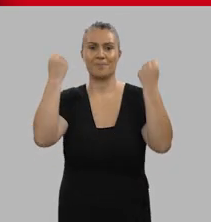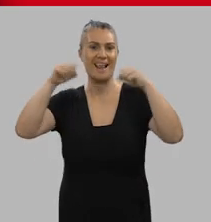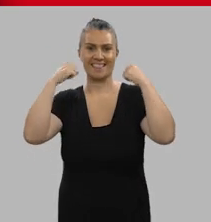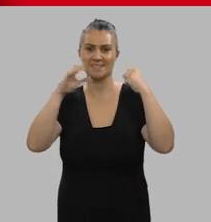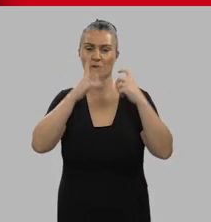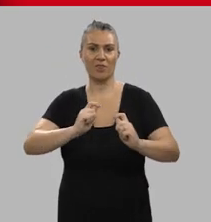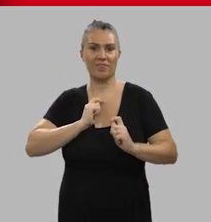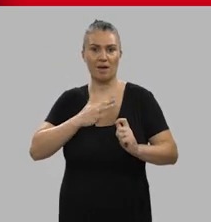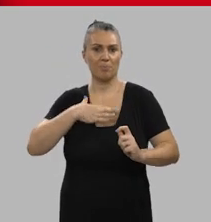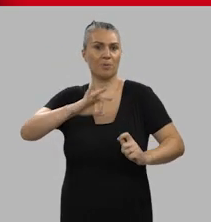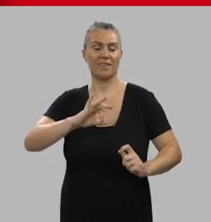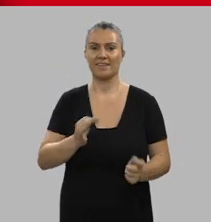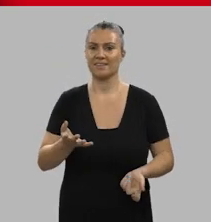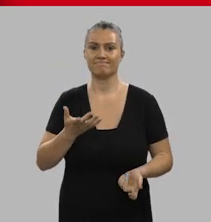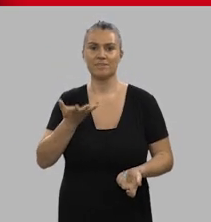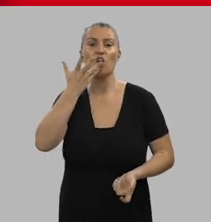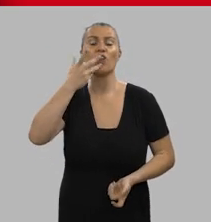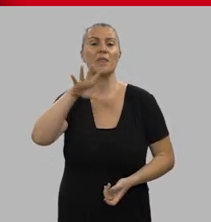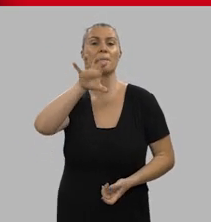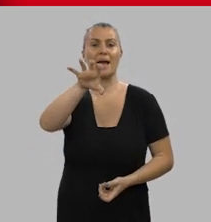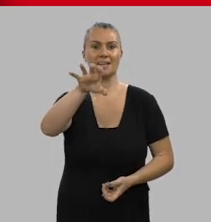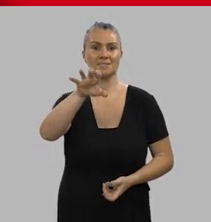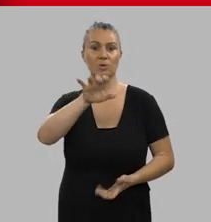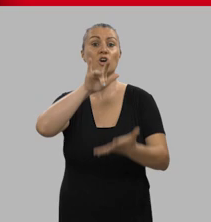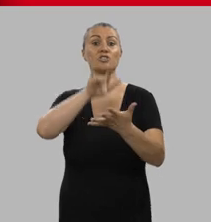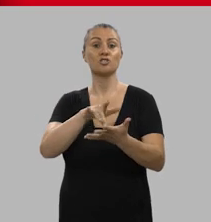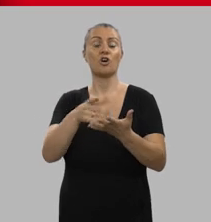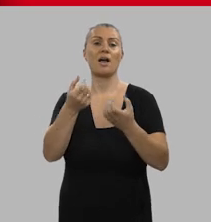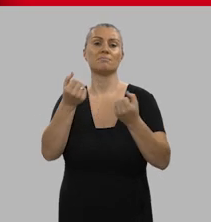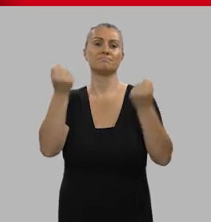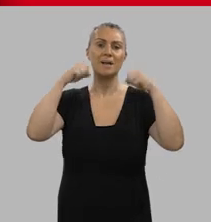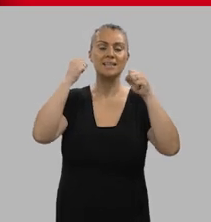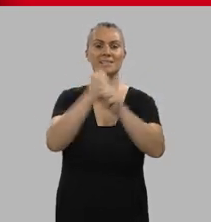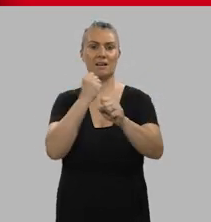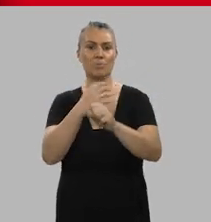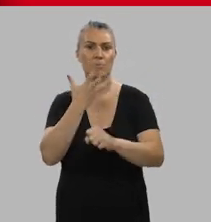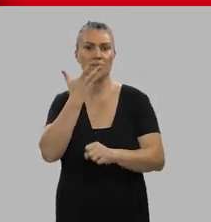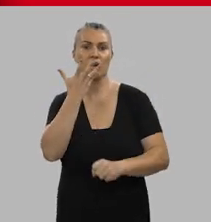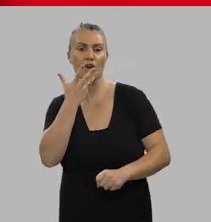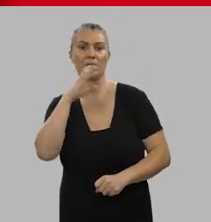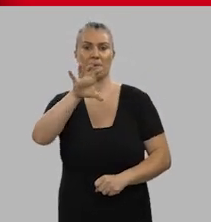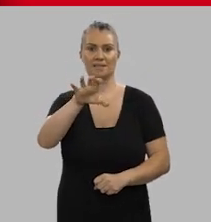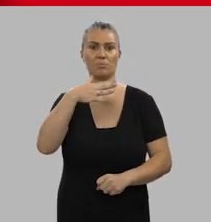prácticas, porque te permite conocer el país mientras estás realizando tu trabajo y tener un panorama